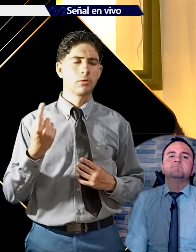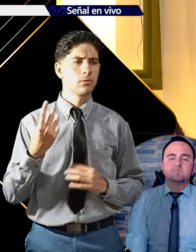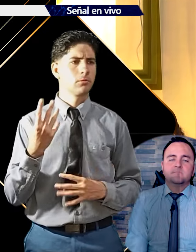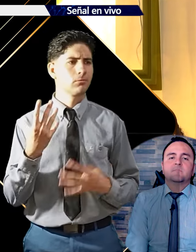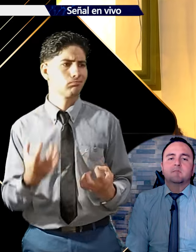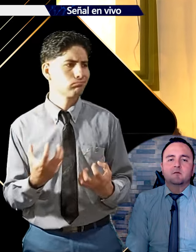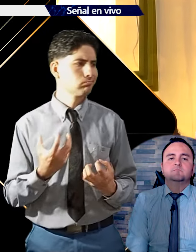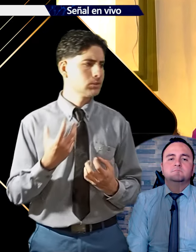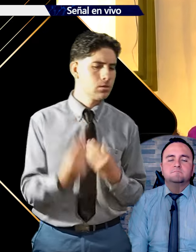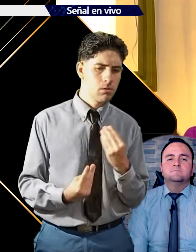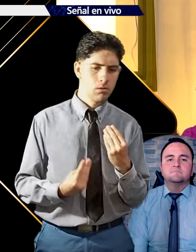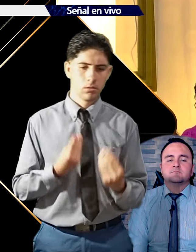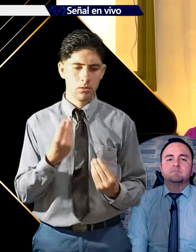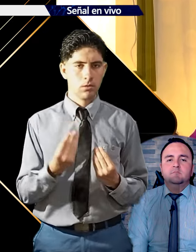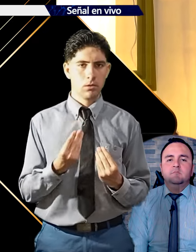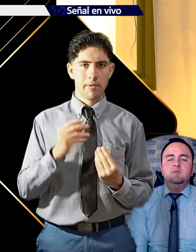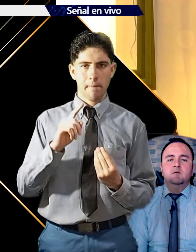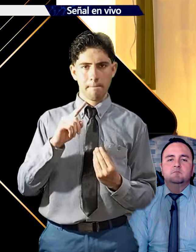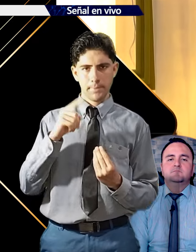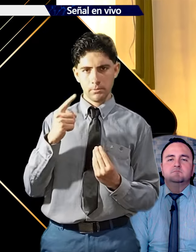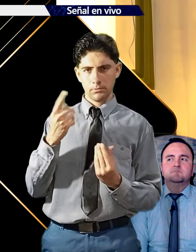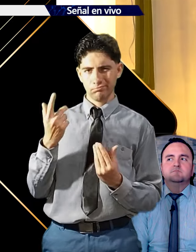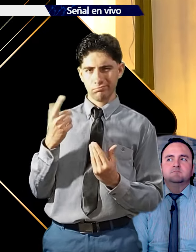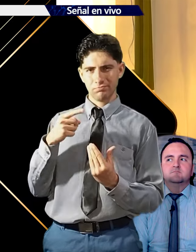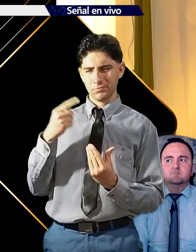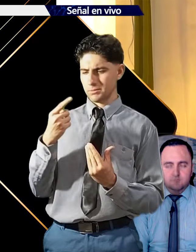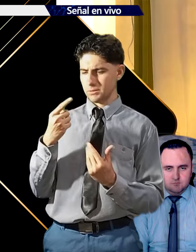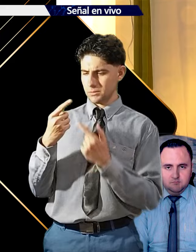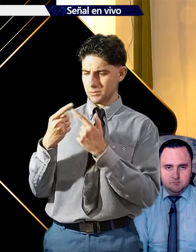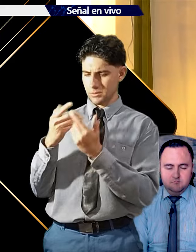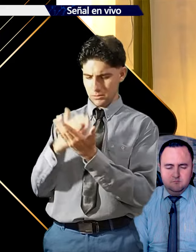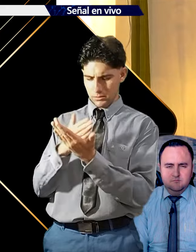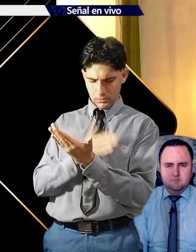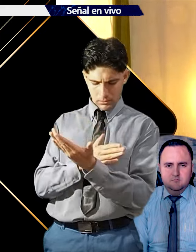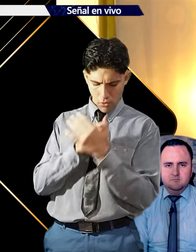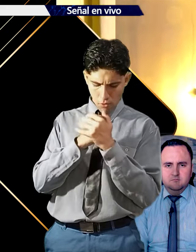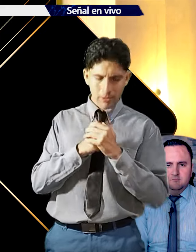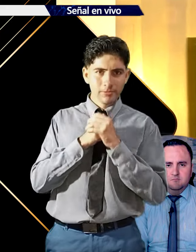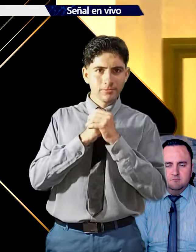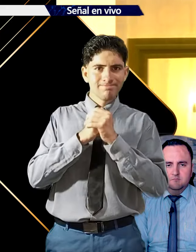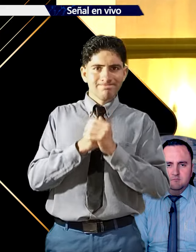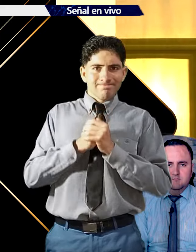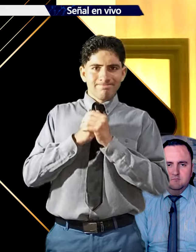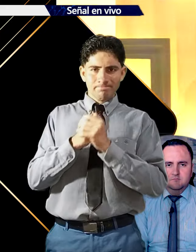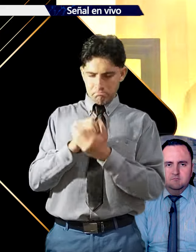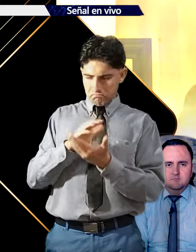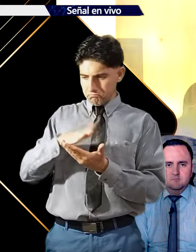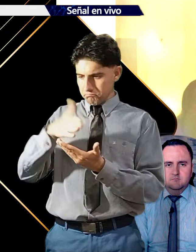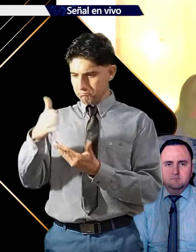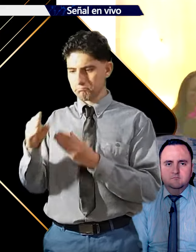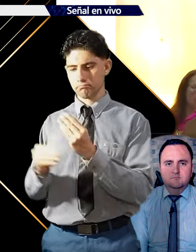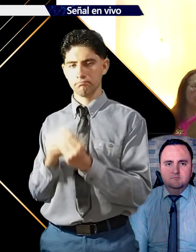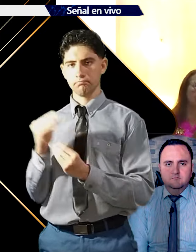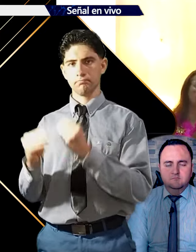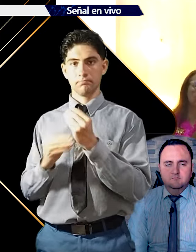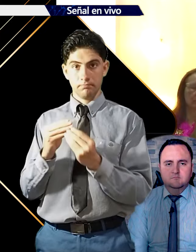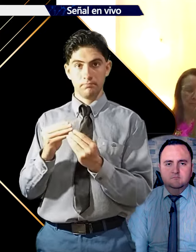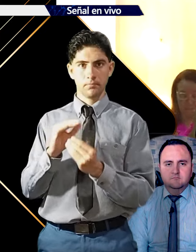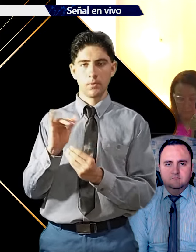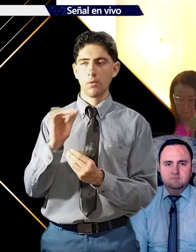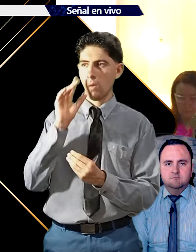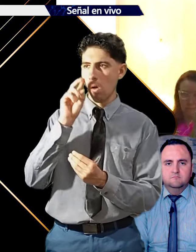nos estamos saturando de actividades, de programas, pero al principio la iglesia se movía, era como ese poderío, como esa